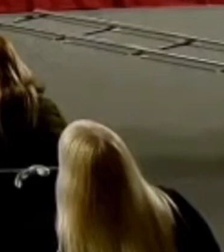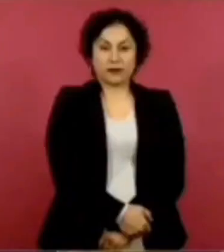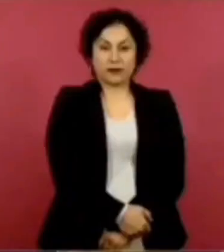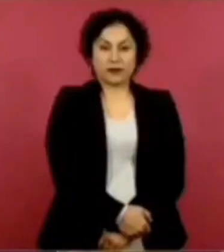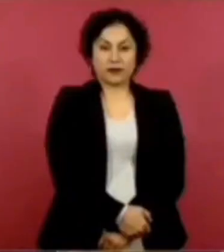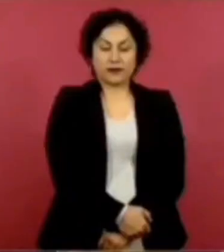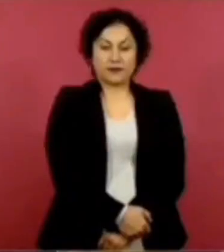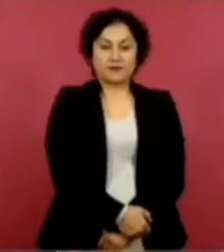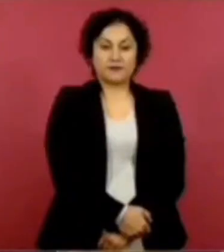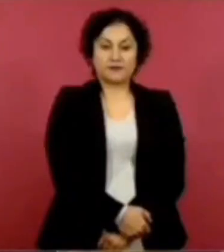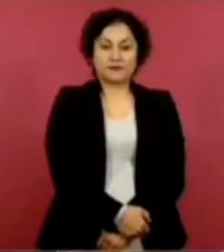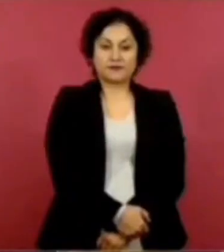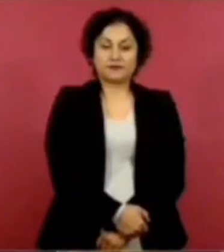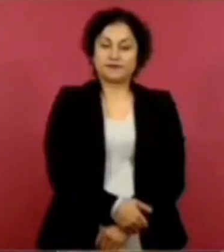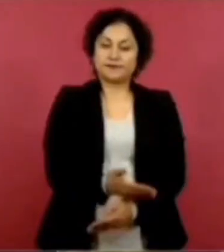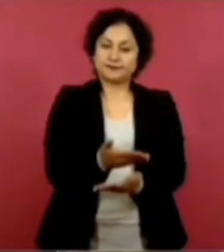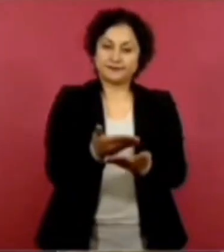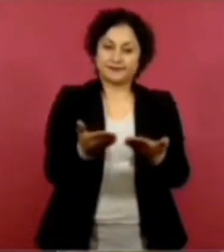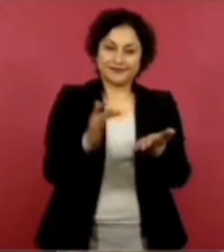un gusto saludarlos